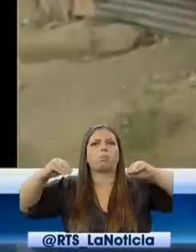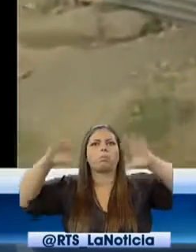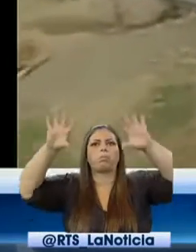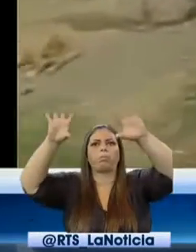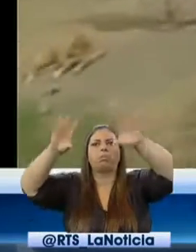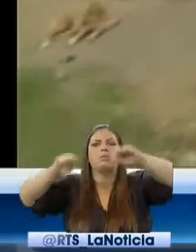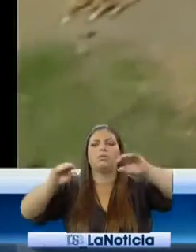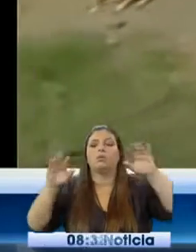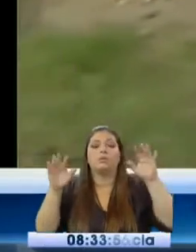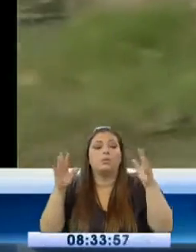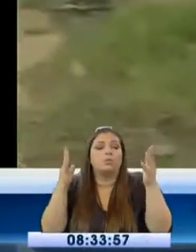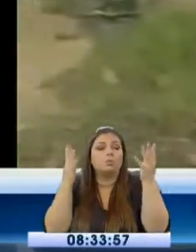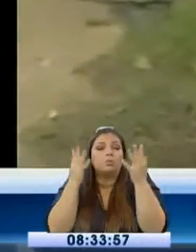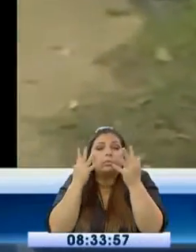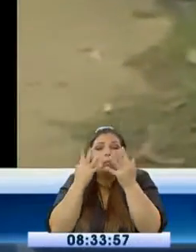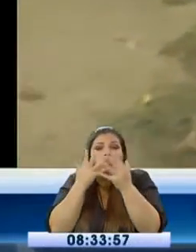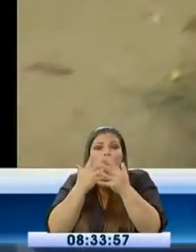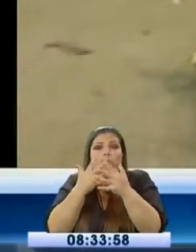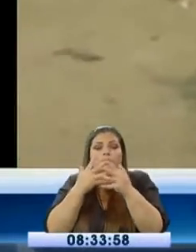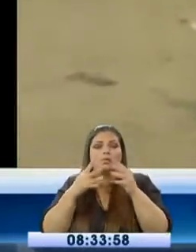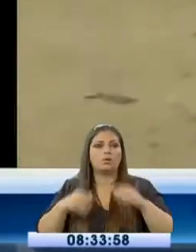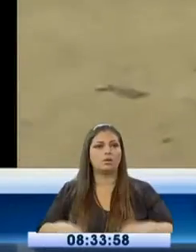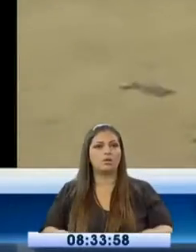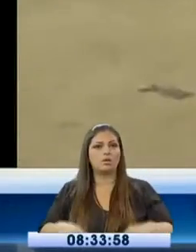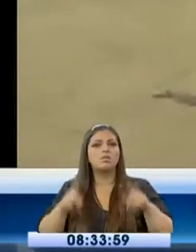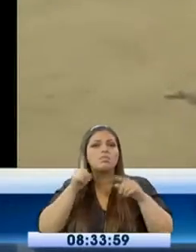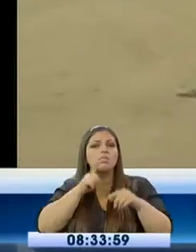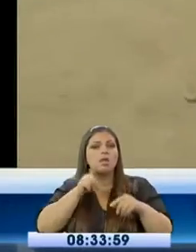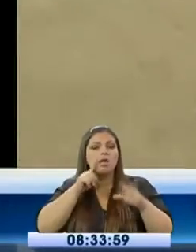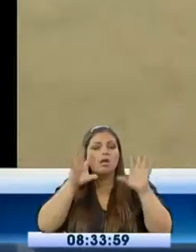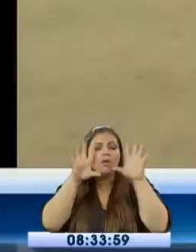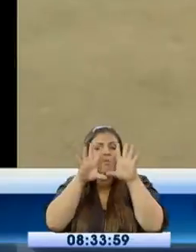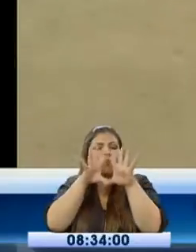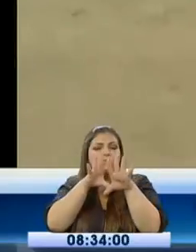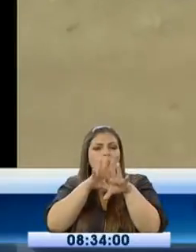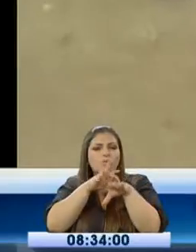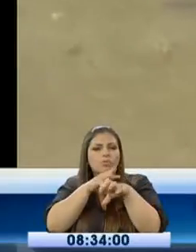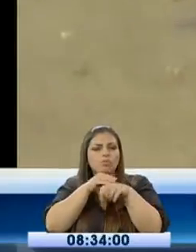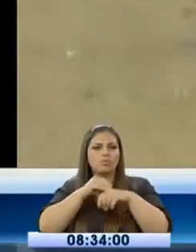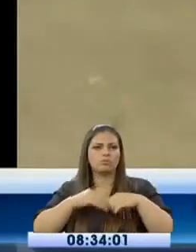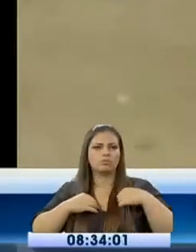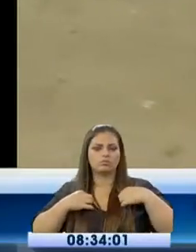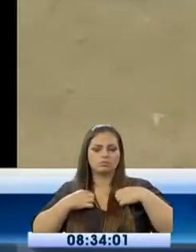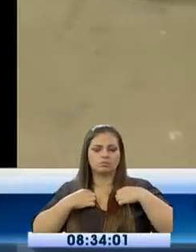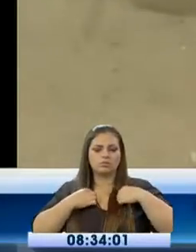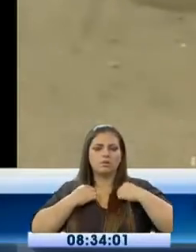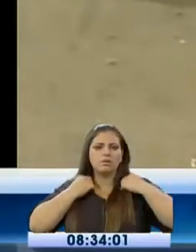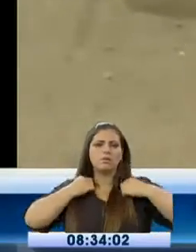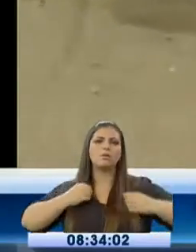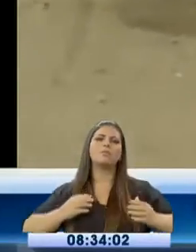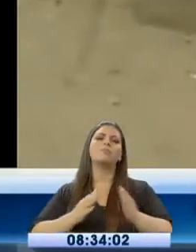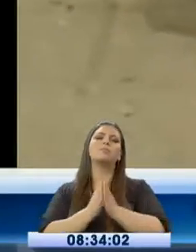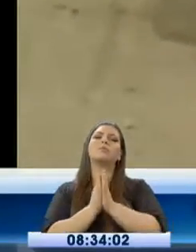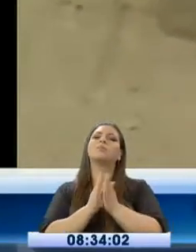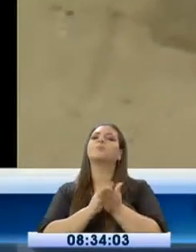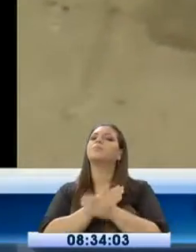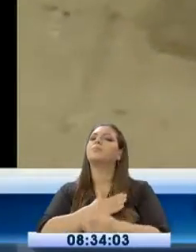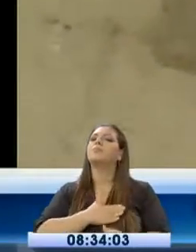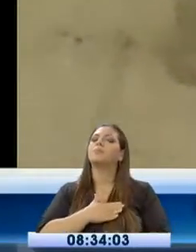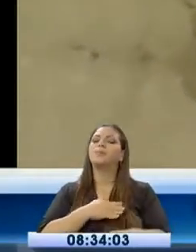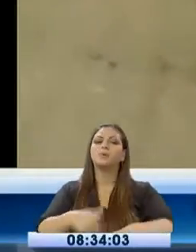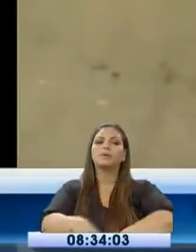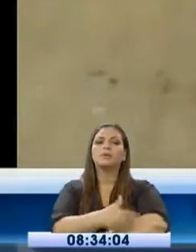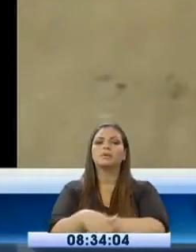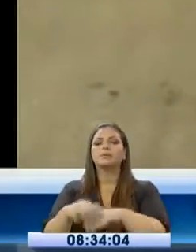la solución para que nosotros podamos vivir mejor. Que vengan a arreglar las calles para que no haya estos problemas. Y el